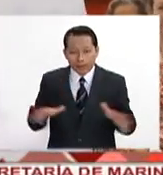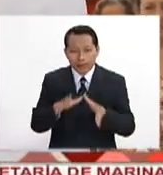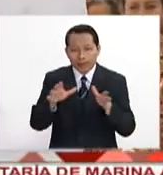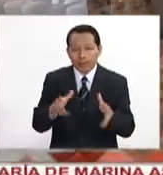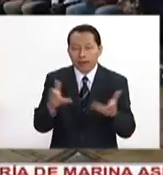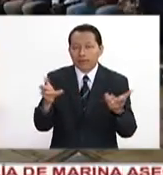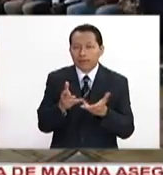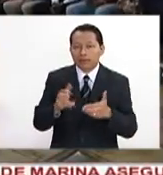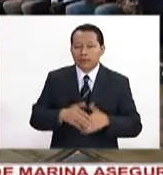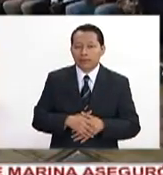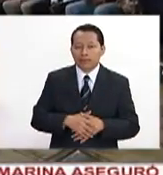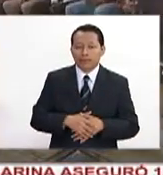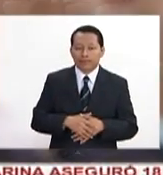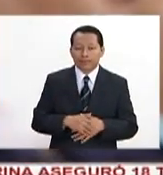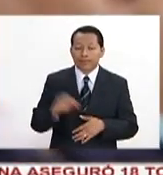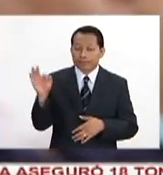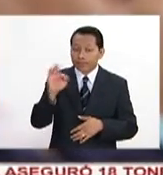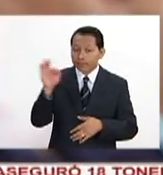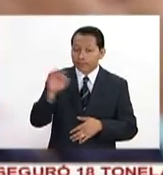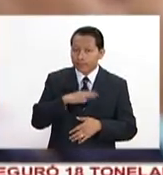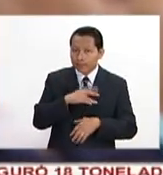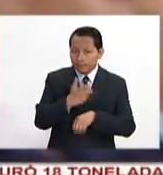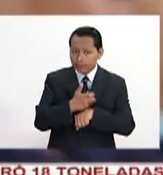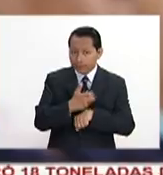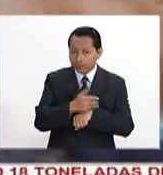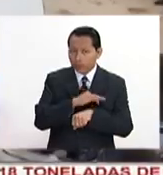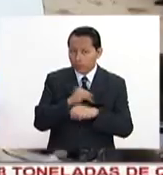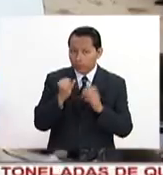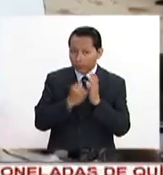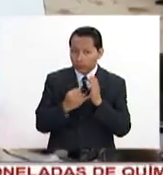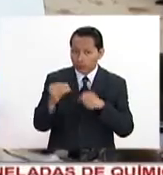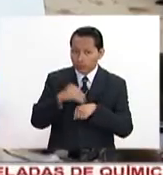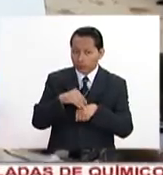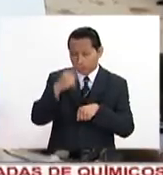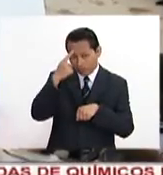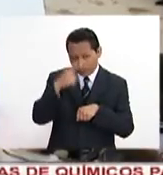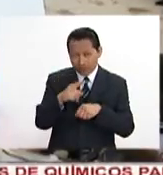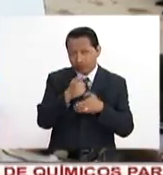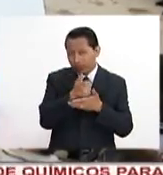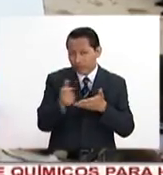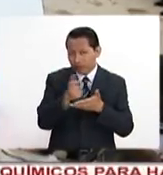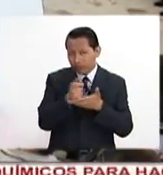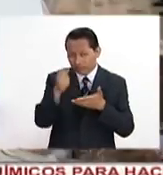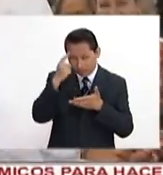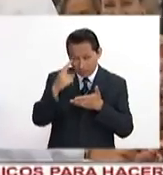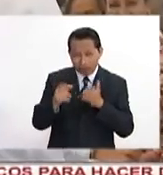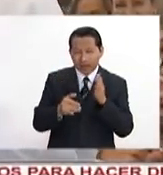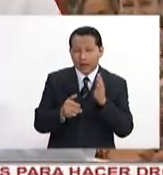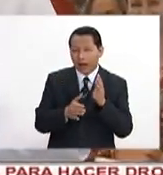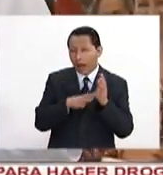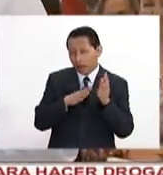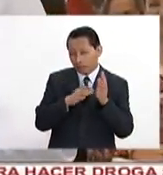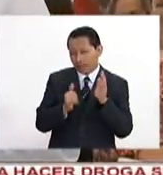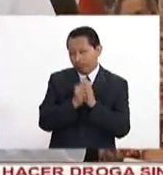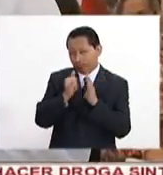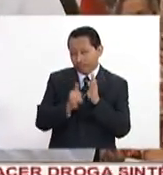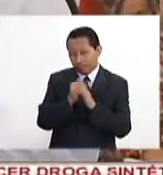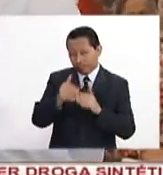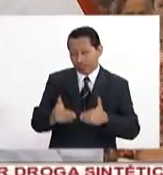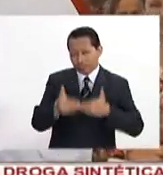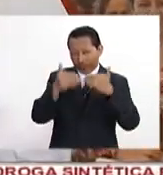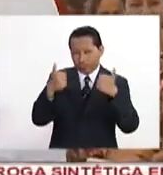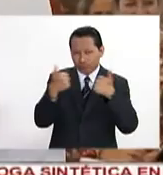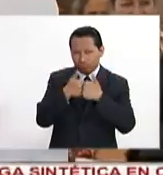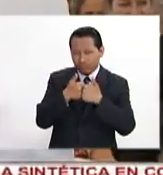productivo. Ante la posibilidad de que Estados Unidos imponga un impuesto al envío de remesas para costear la construcción del muro en la frontera, Meade